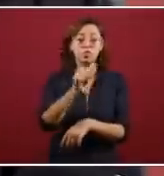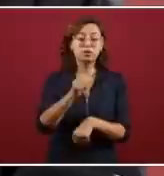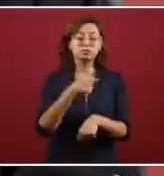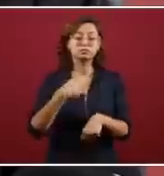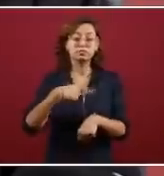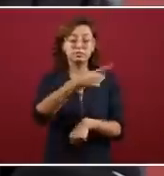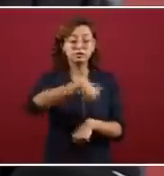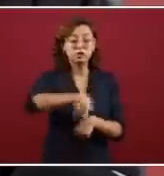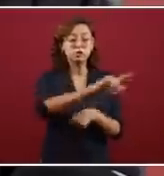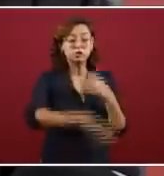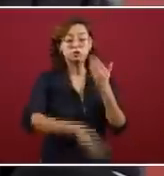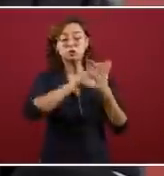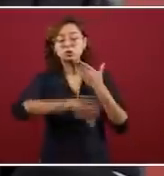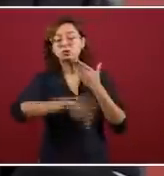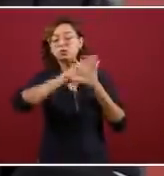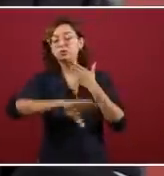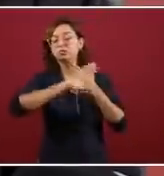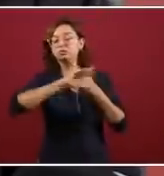opositores, a